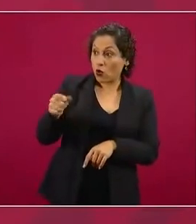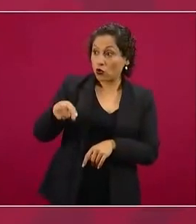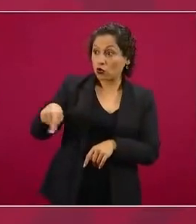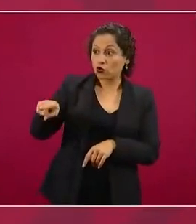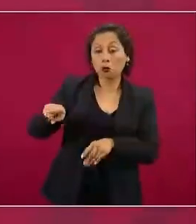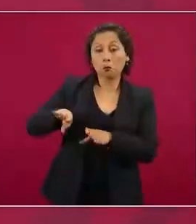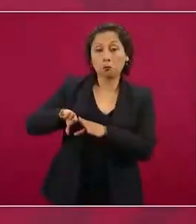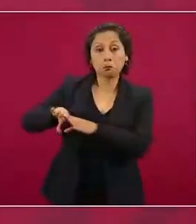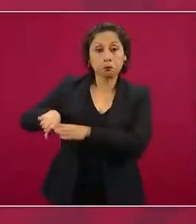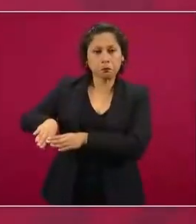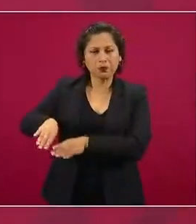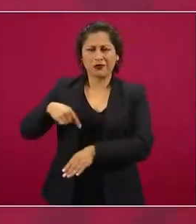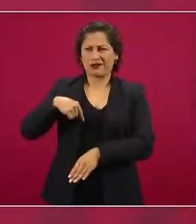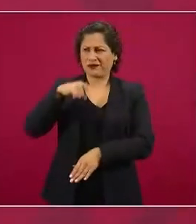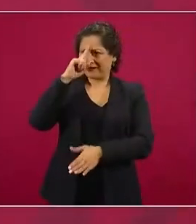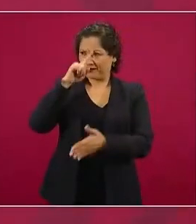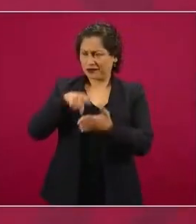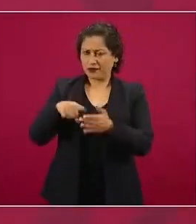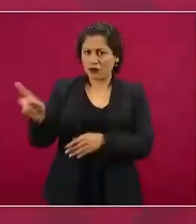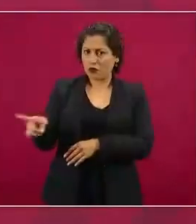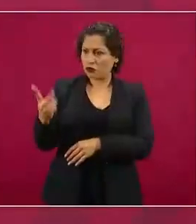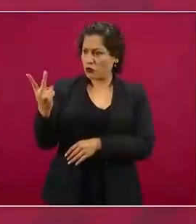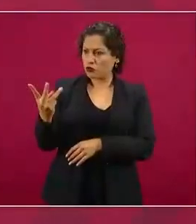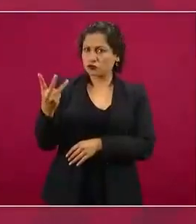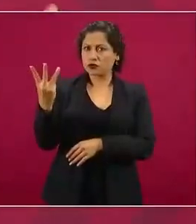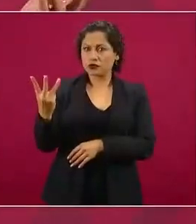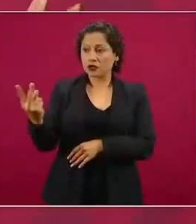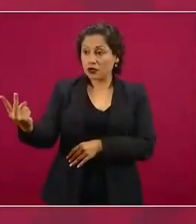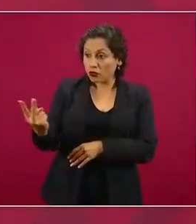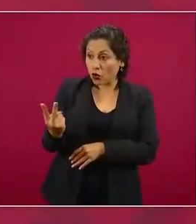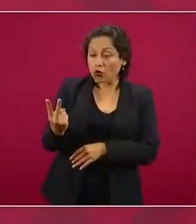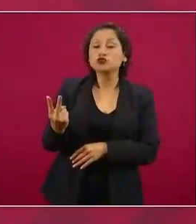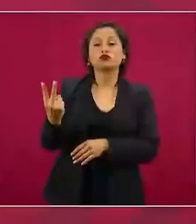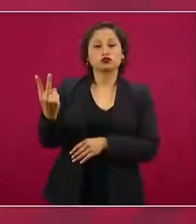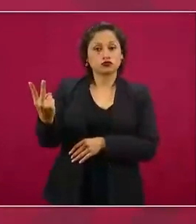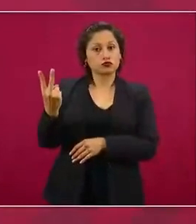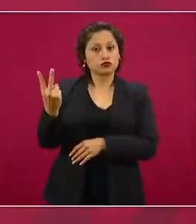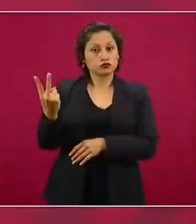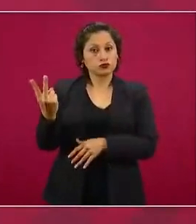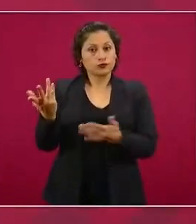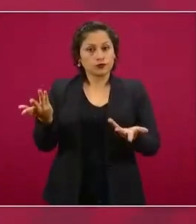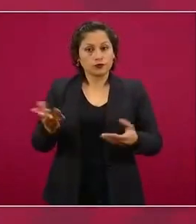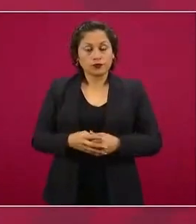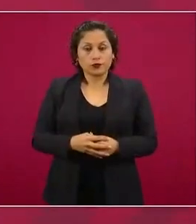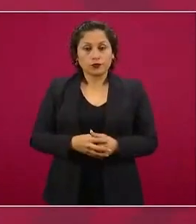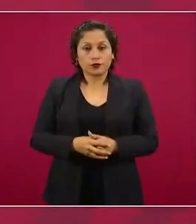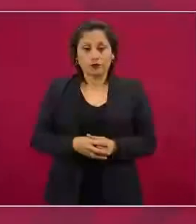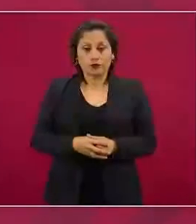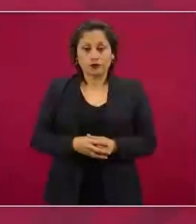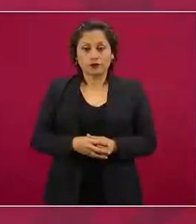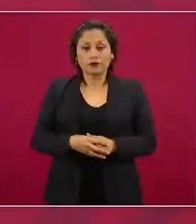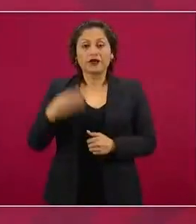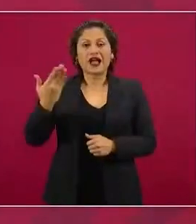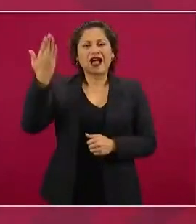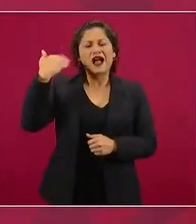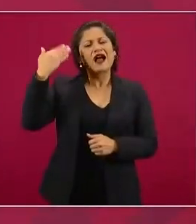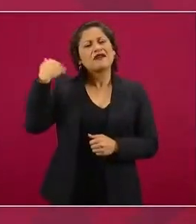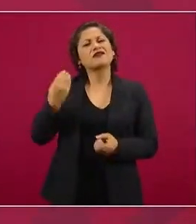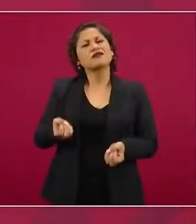Creo que ya son dos o tres nada más. Dos, sí. ¿Y cuántos participaron